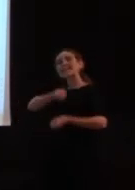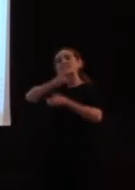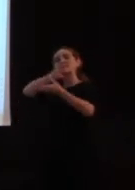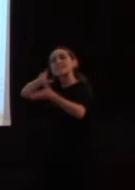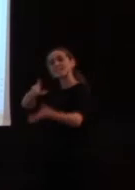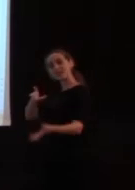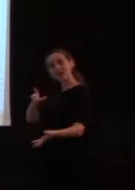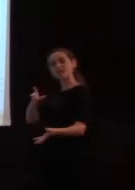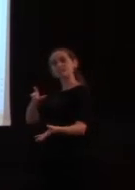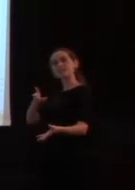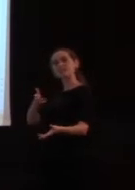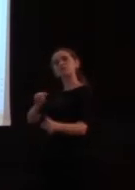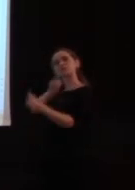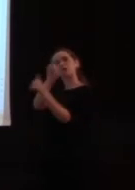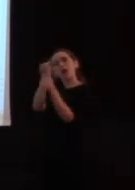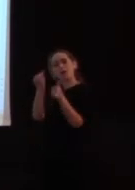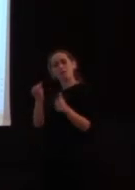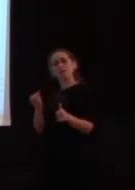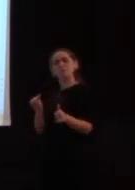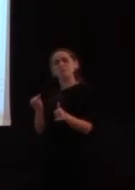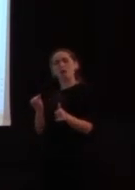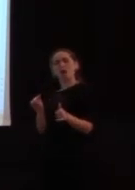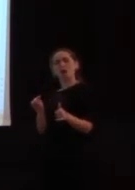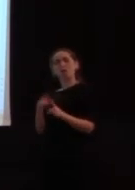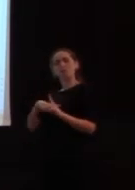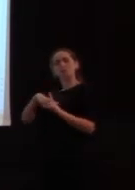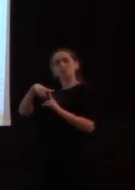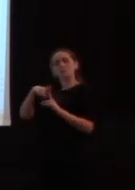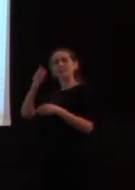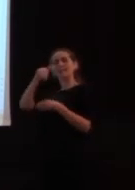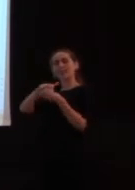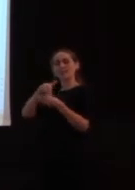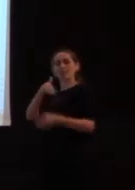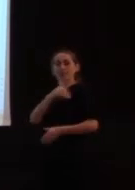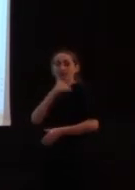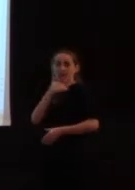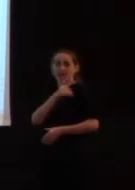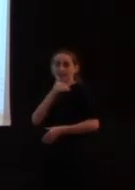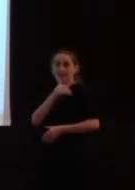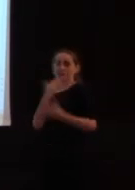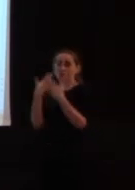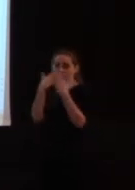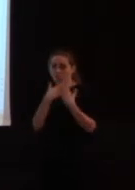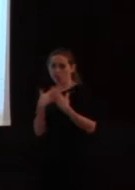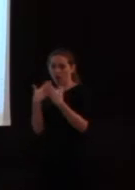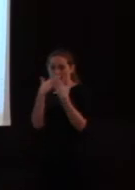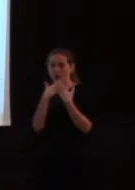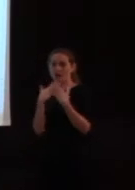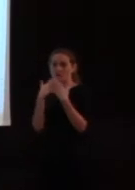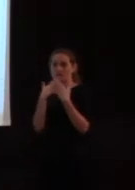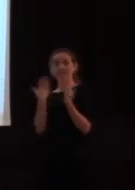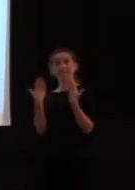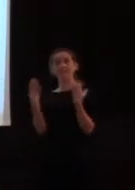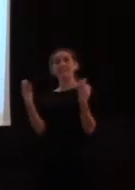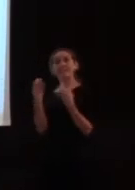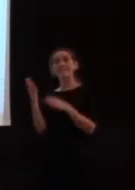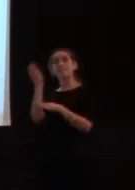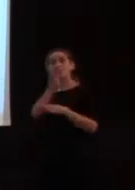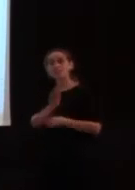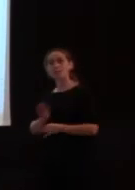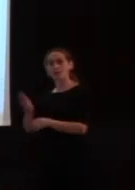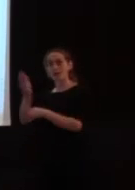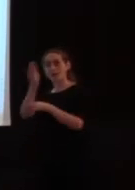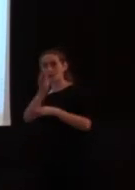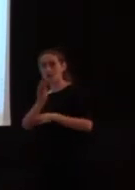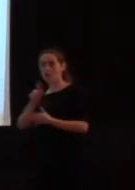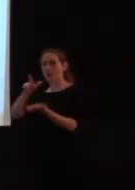propio del ámbito académico, propio del ámbito escolar. Y eso es una cosa que la tenemos que cuidar si estos alumnos presentan